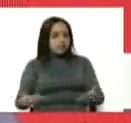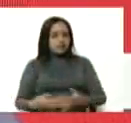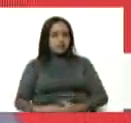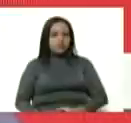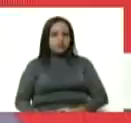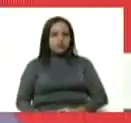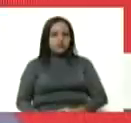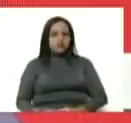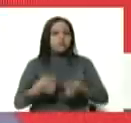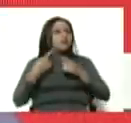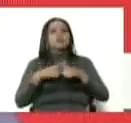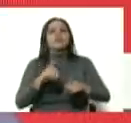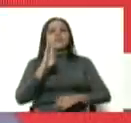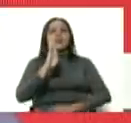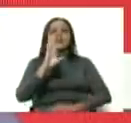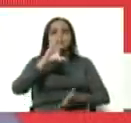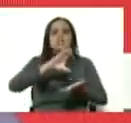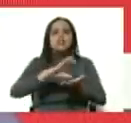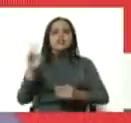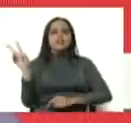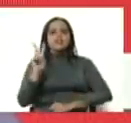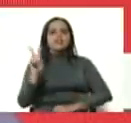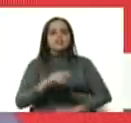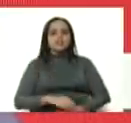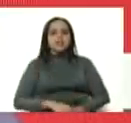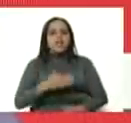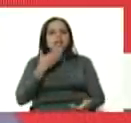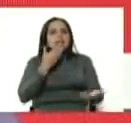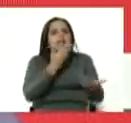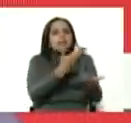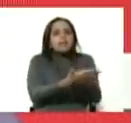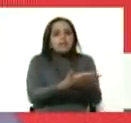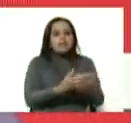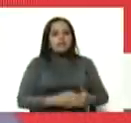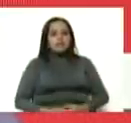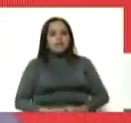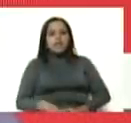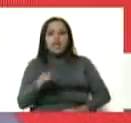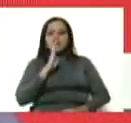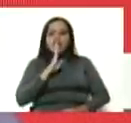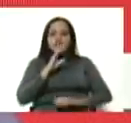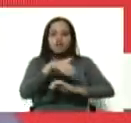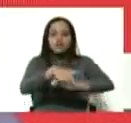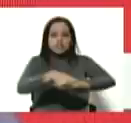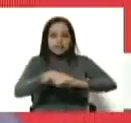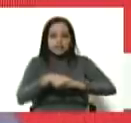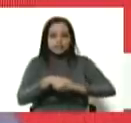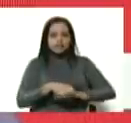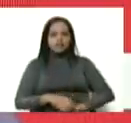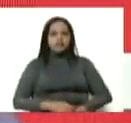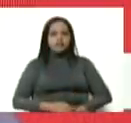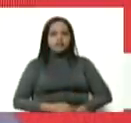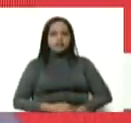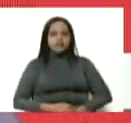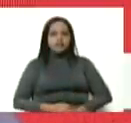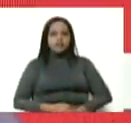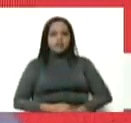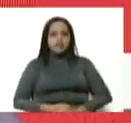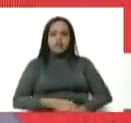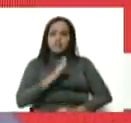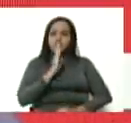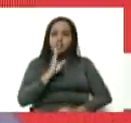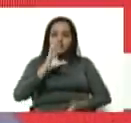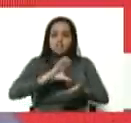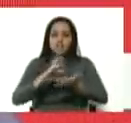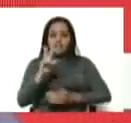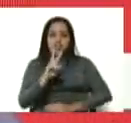el momento en que el Banco Central de Venezuela le pide al Banco de Inglaterra, del cual el Banco Central de Venezuela es